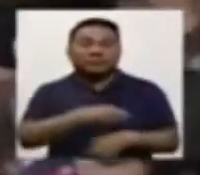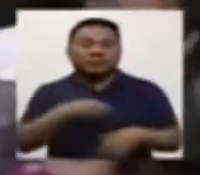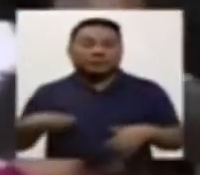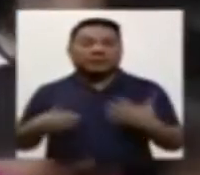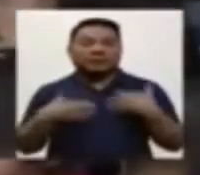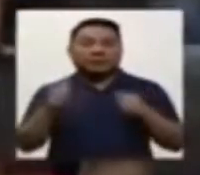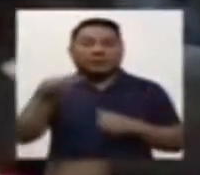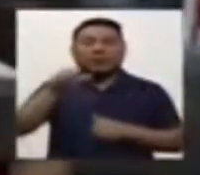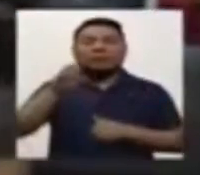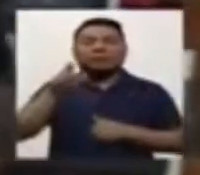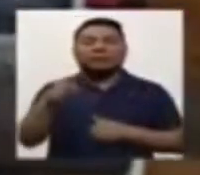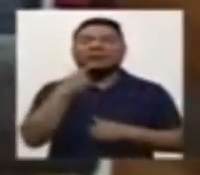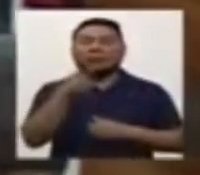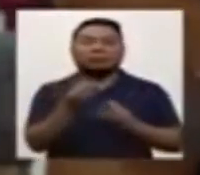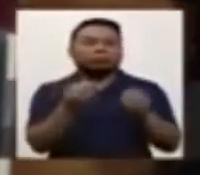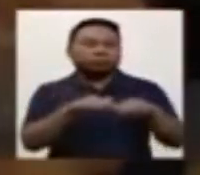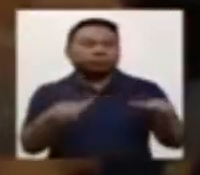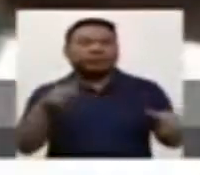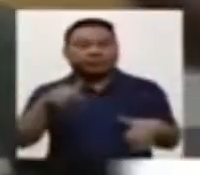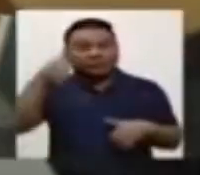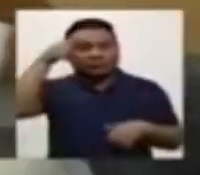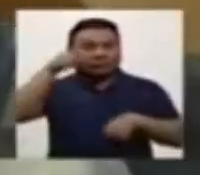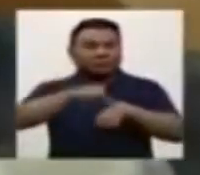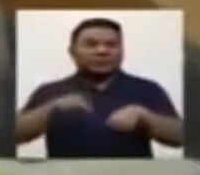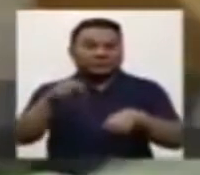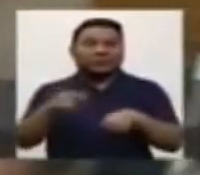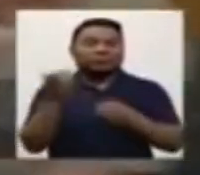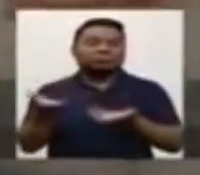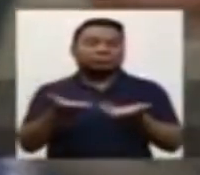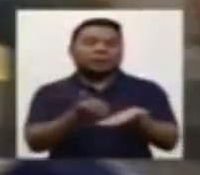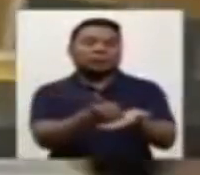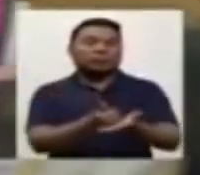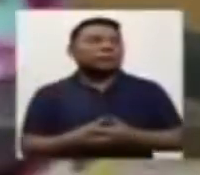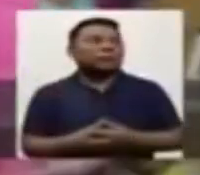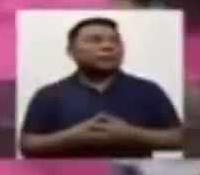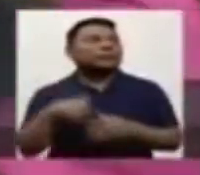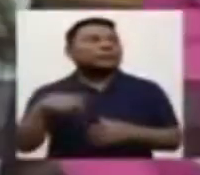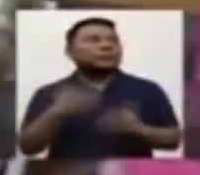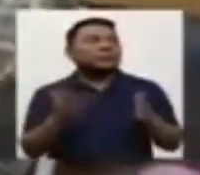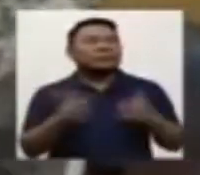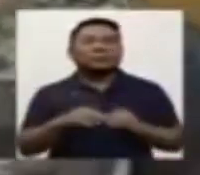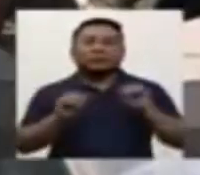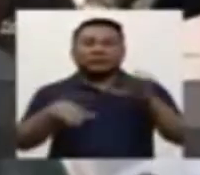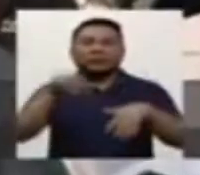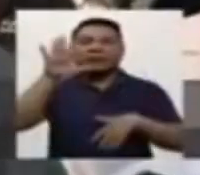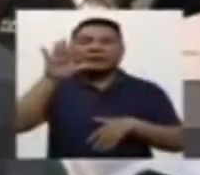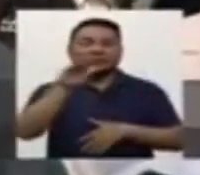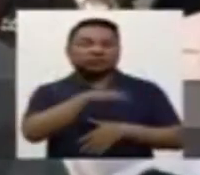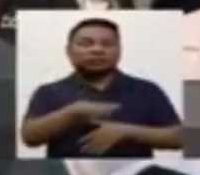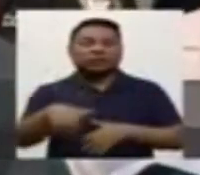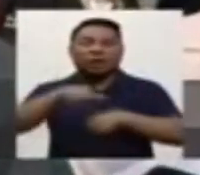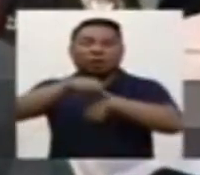Salud, Abel Salinas, destacó el número de niños que serán tratados en esta campaña. En esta oportunidad son 15 niños los que van